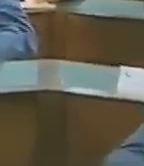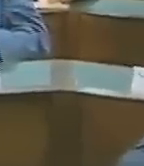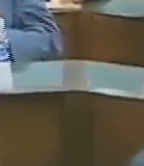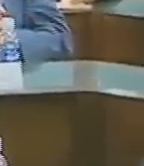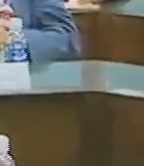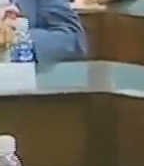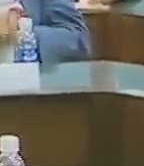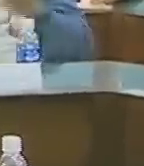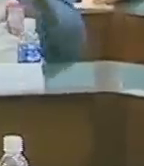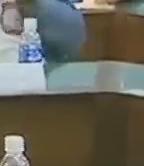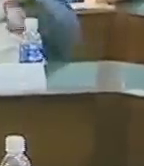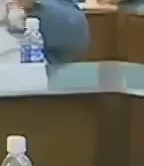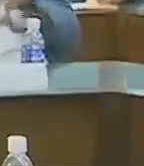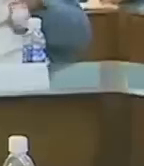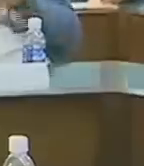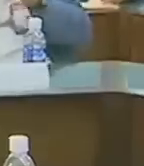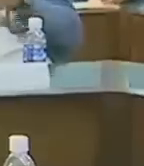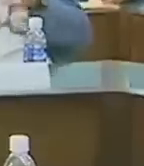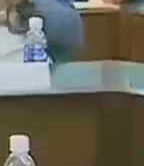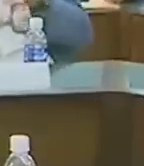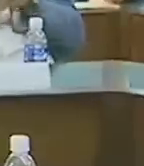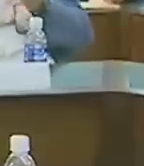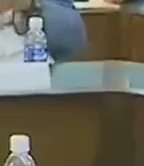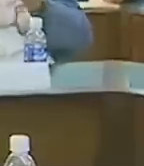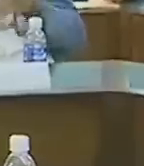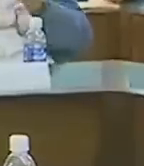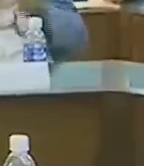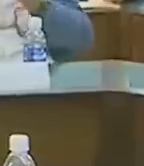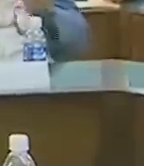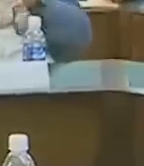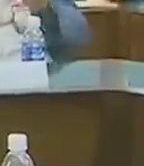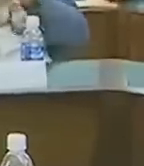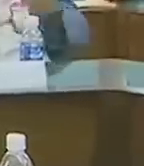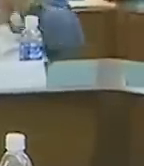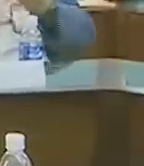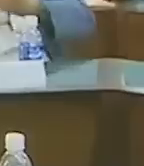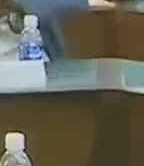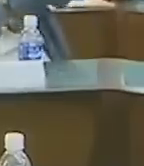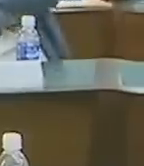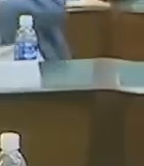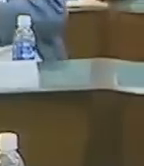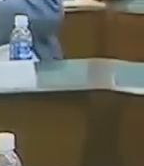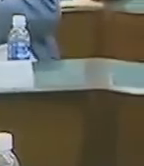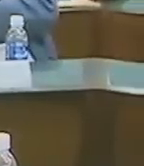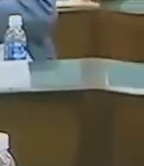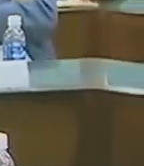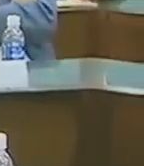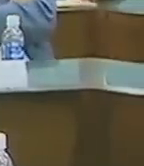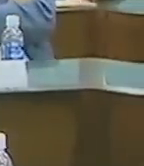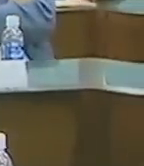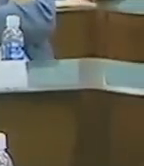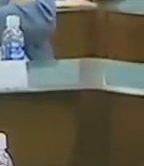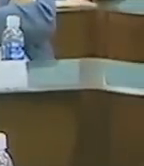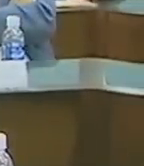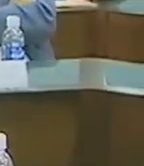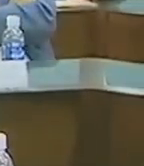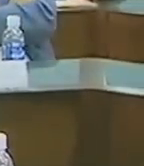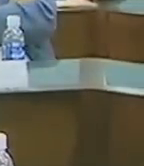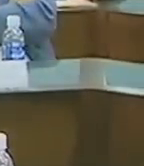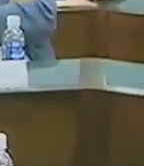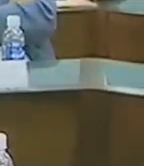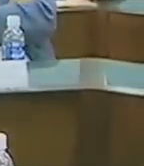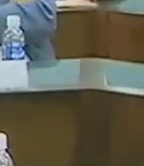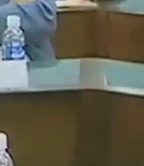y que por favor todas las universidades autónomas del país puedan seguir ese camino, reinstitucionalizarse, renovar